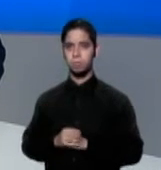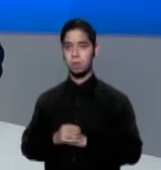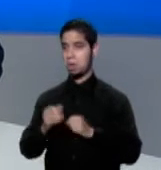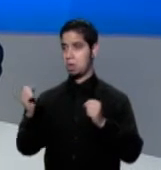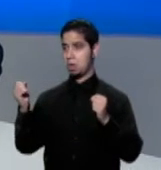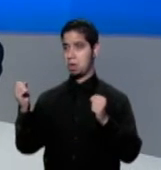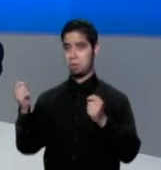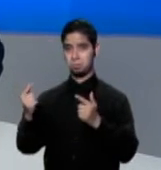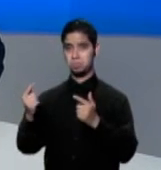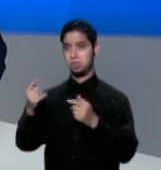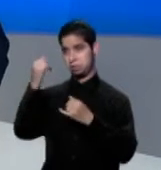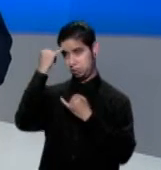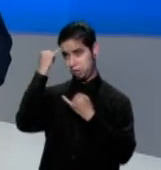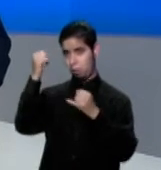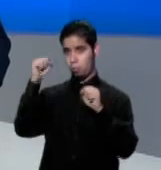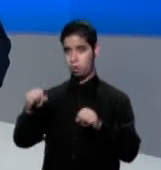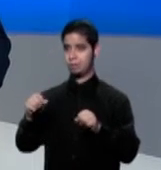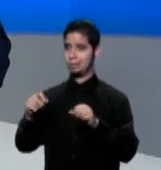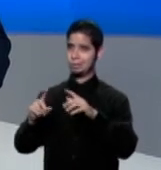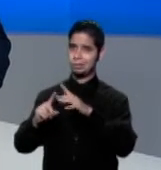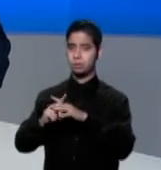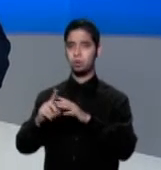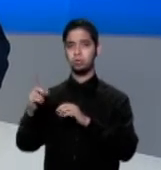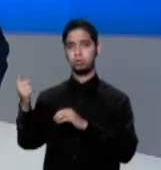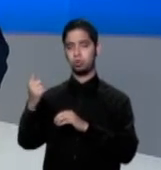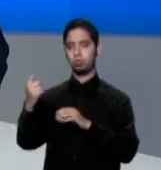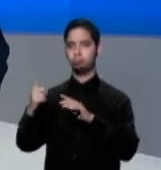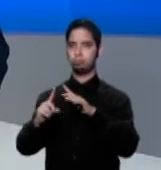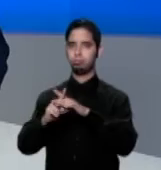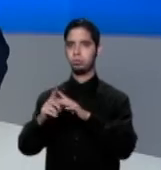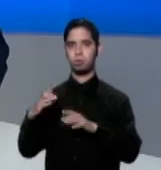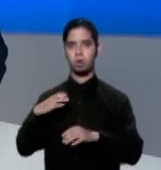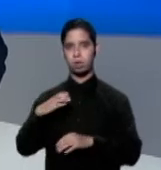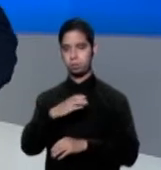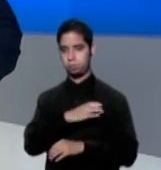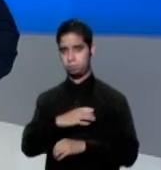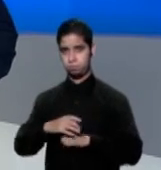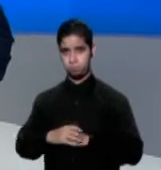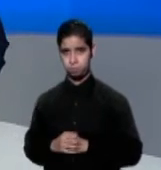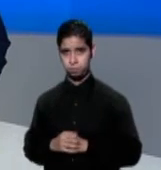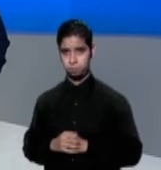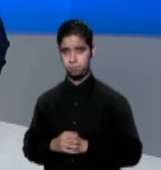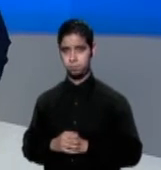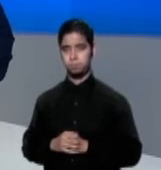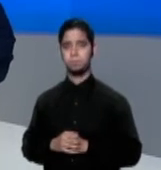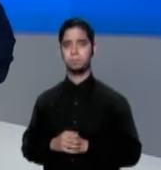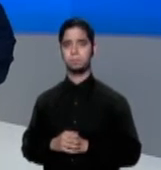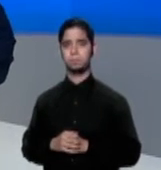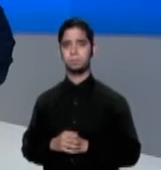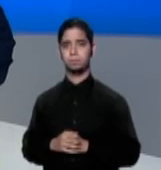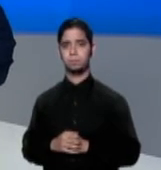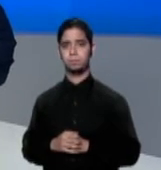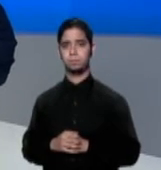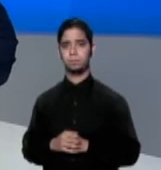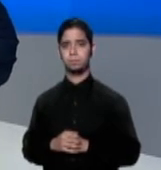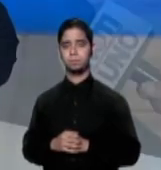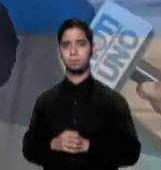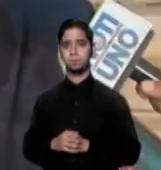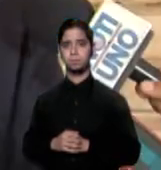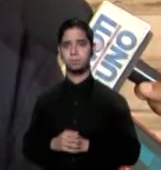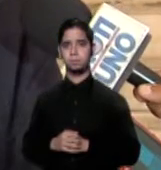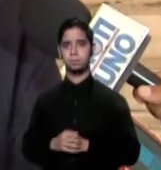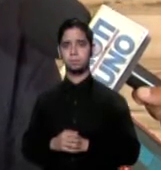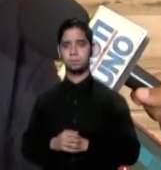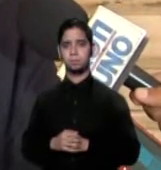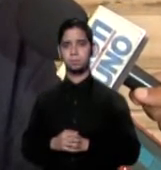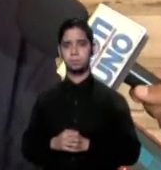toda iniciativa que pueda impulsar el Tesoro por la vía administrativa se quedaría corta para atajar el problema. Él